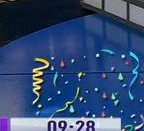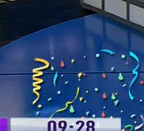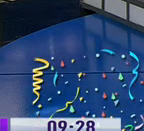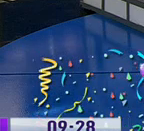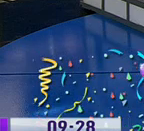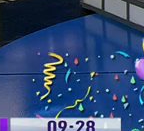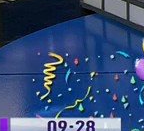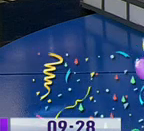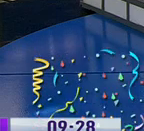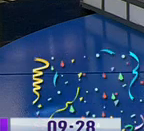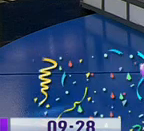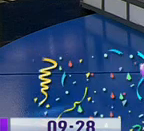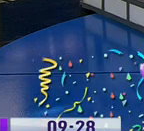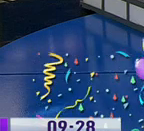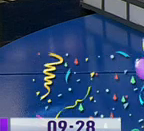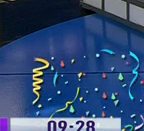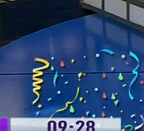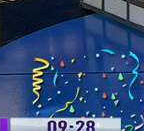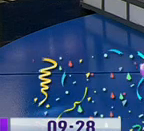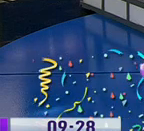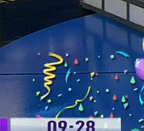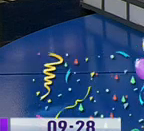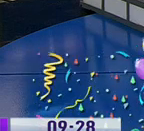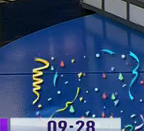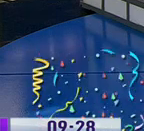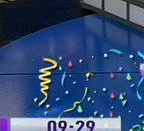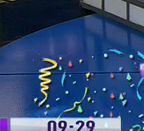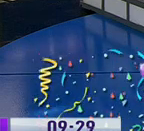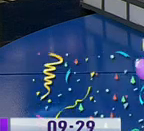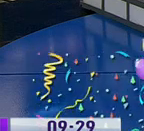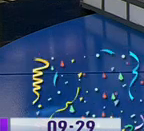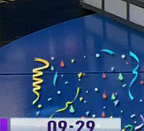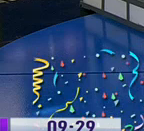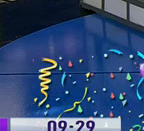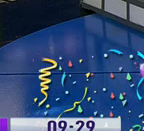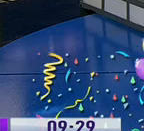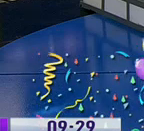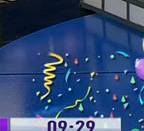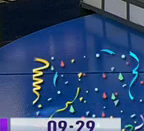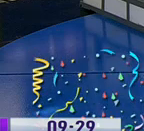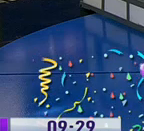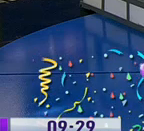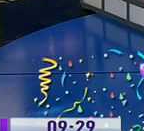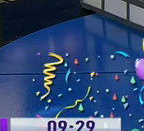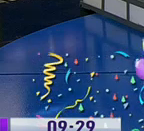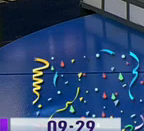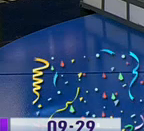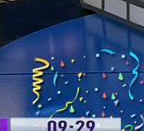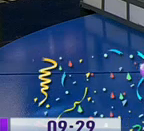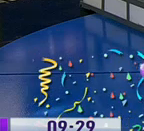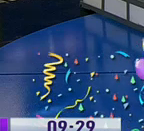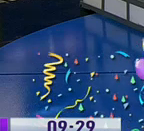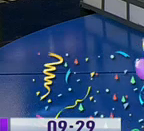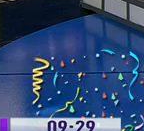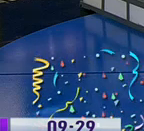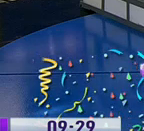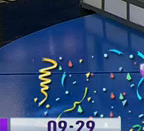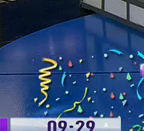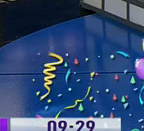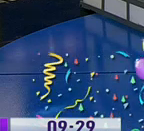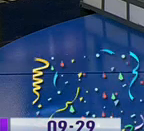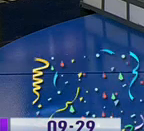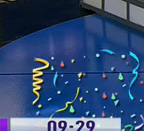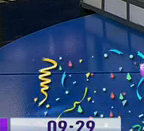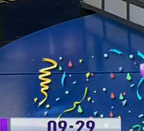Les doy permiso de decir porque me han molestado toda la mañana con eso. Díganlo más. 32 años. Está bien. Cumpleaños número